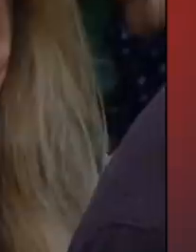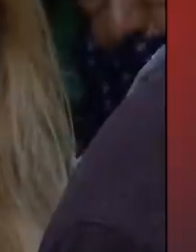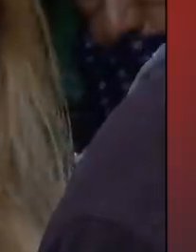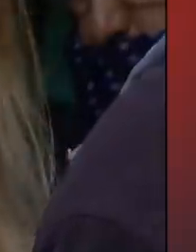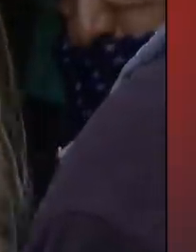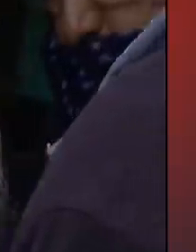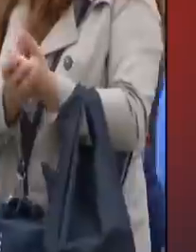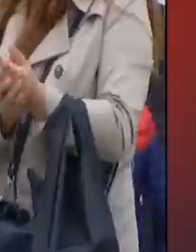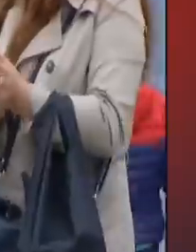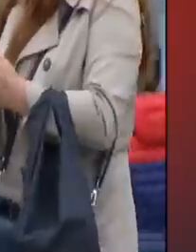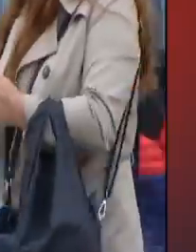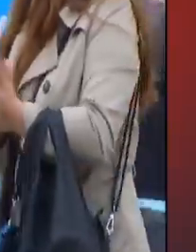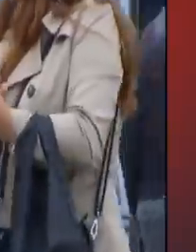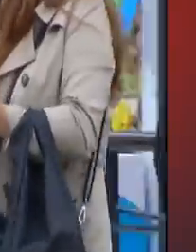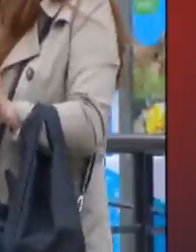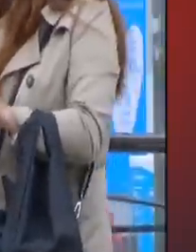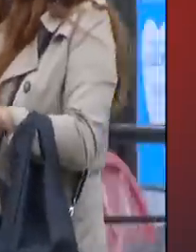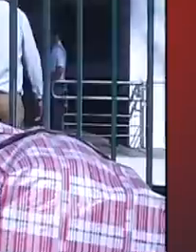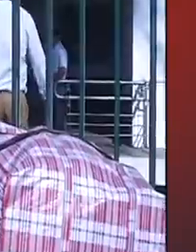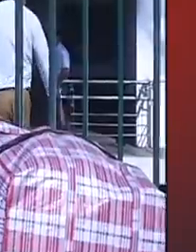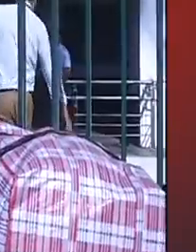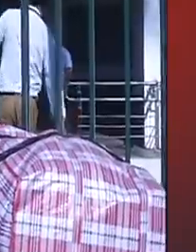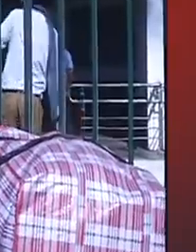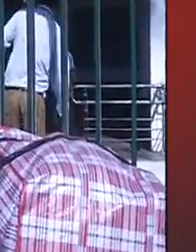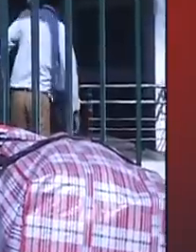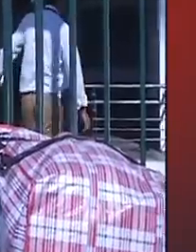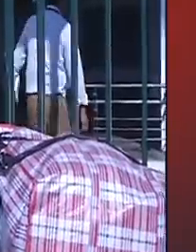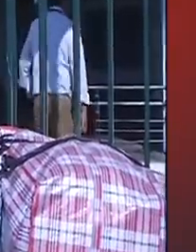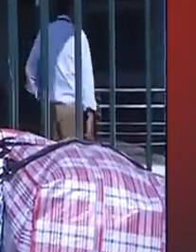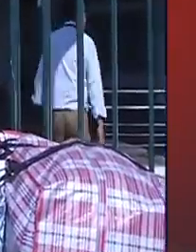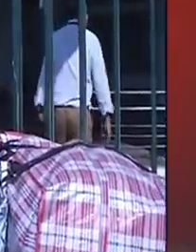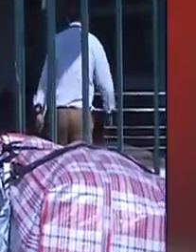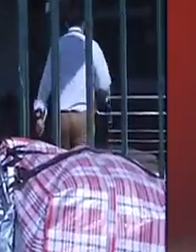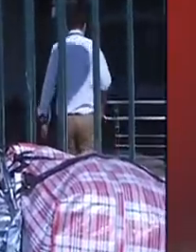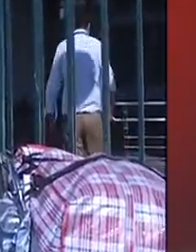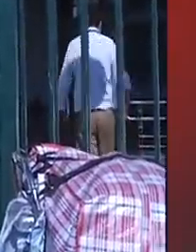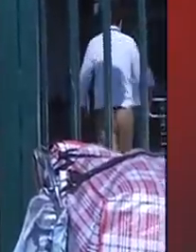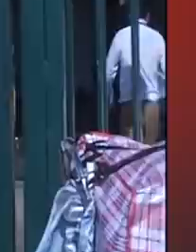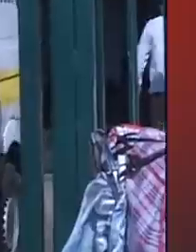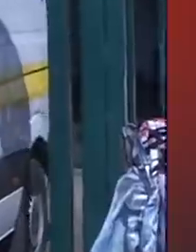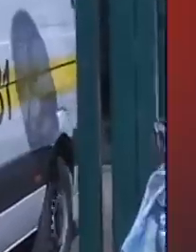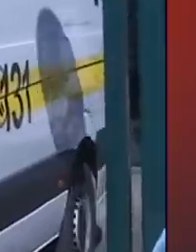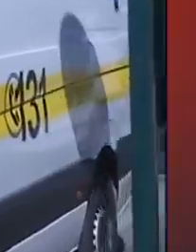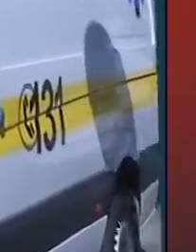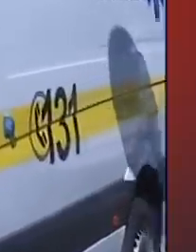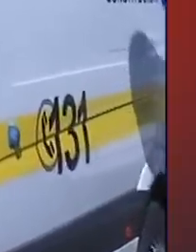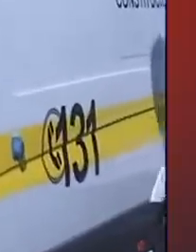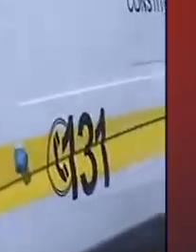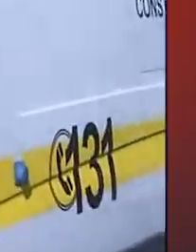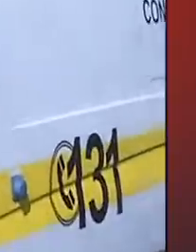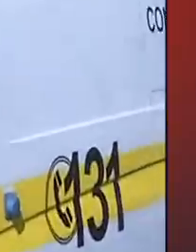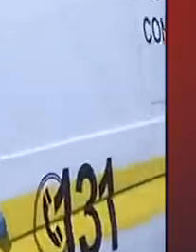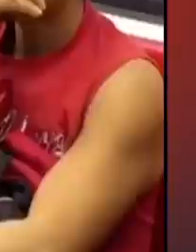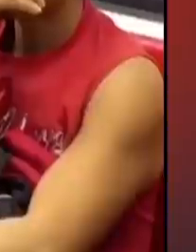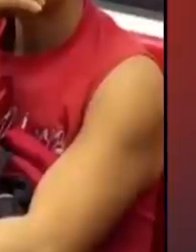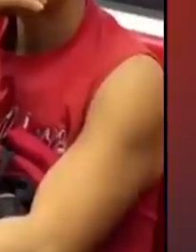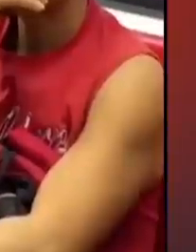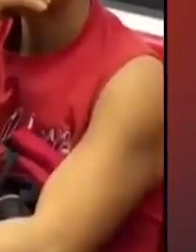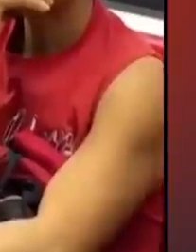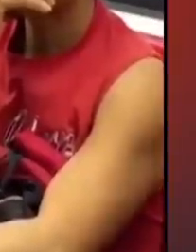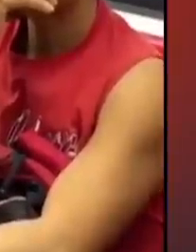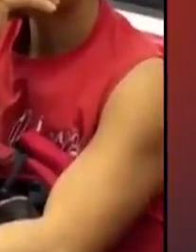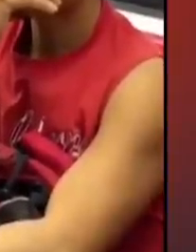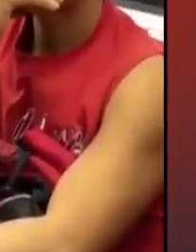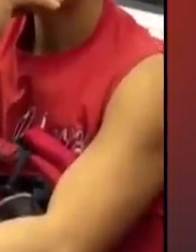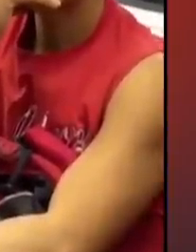la comuna de Nueva Imperial en la Araucanía. Entonces, en la Araucanía quedan en cuarentena Padre Las Casas, Temuco y Nueva